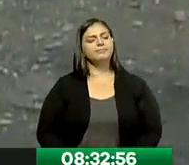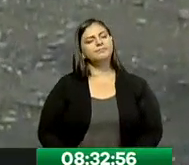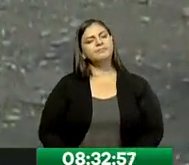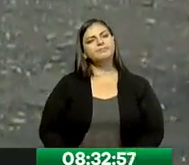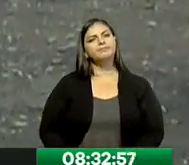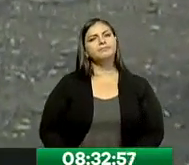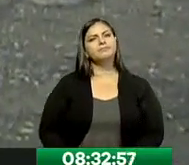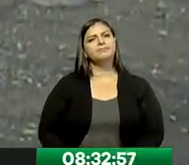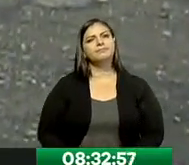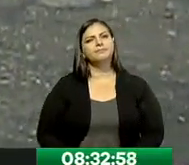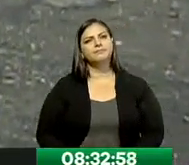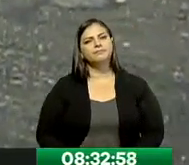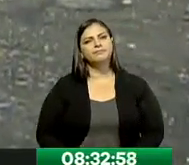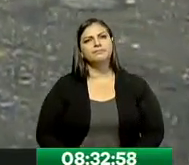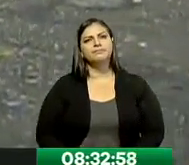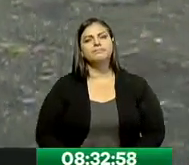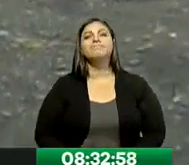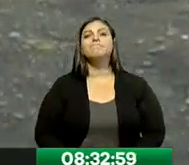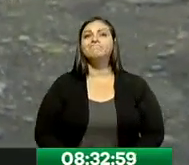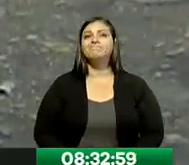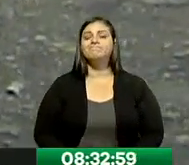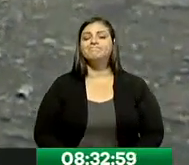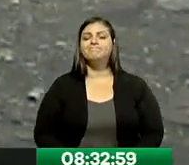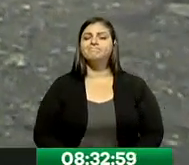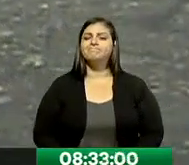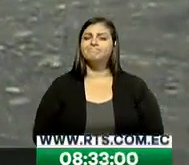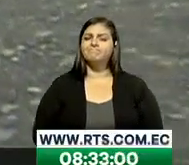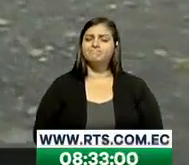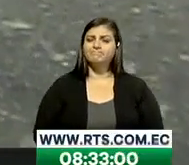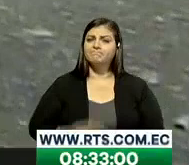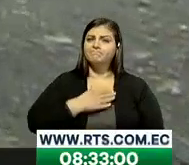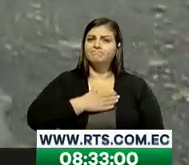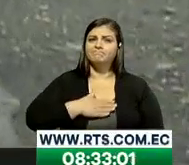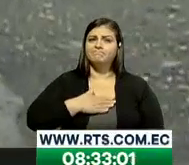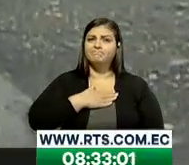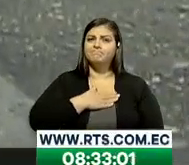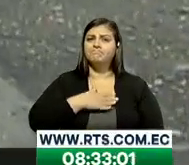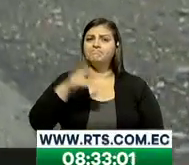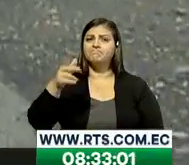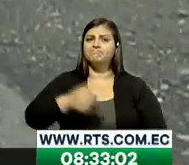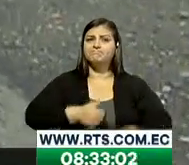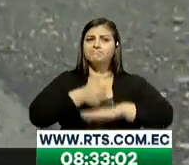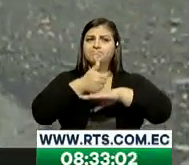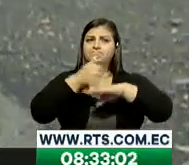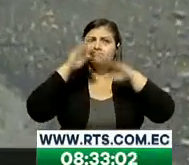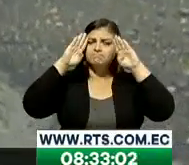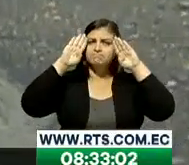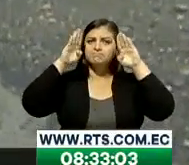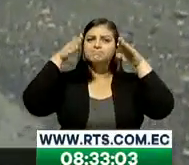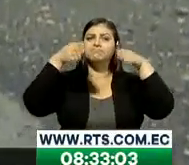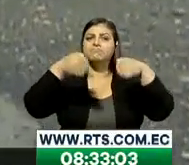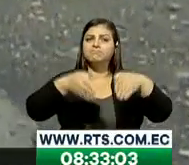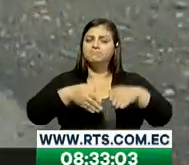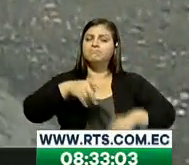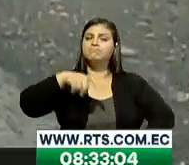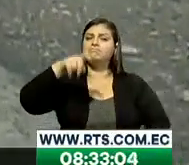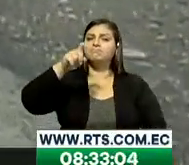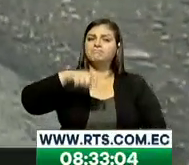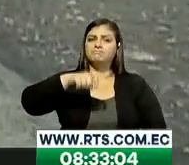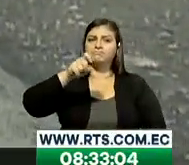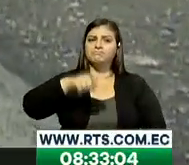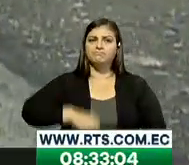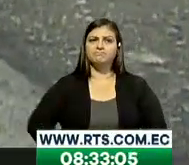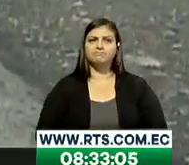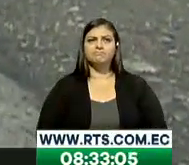alcalde. Dice la canción, por favor, no nos olviden, no nos olviden realmente. Este sector necesita, por